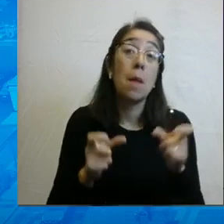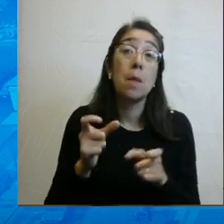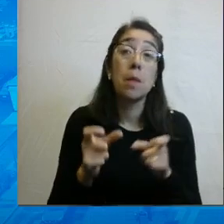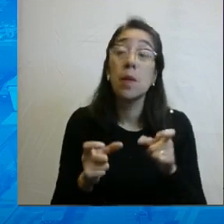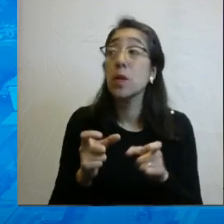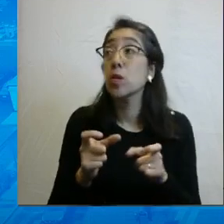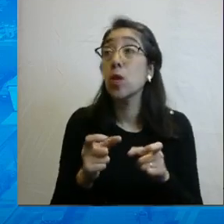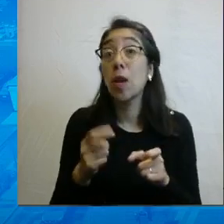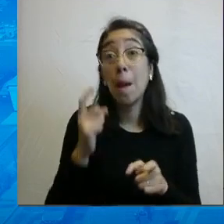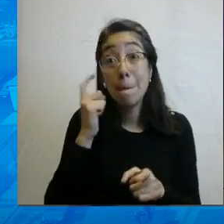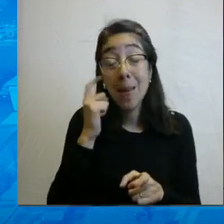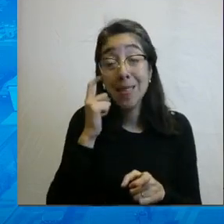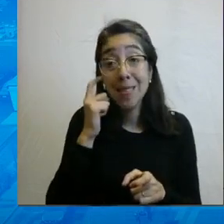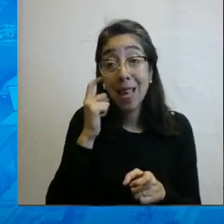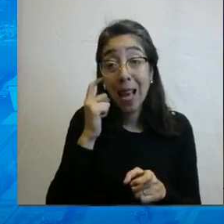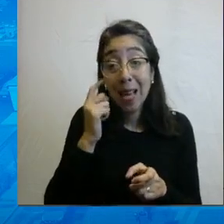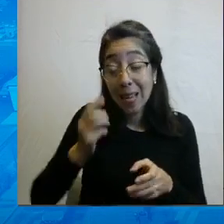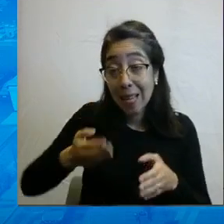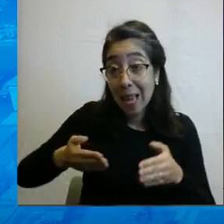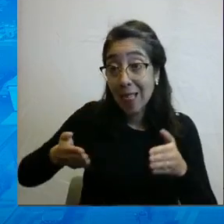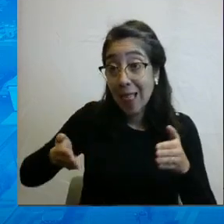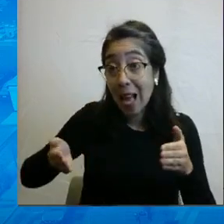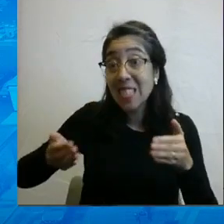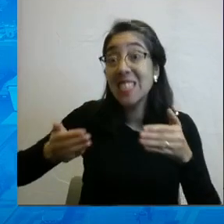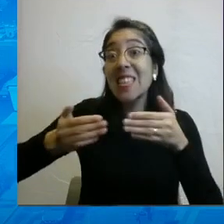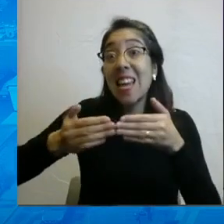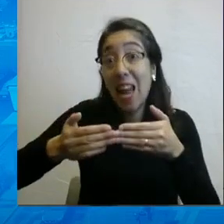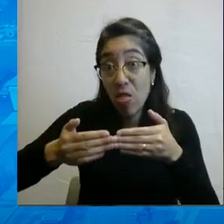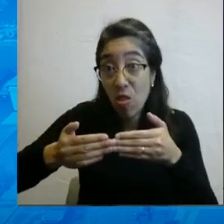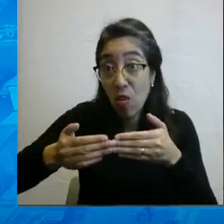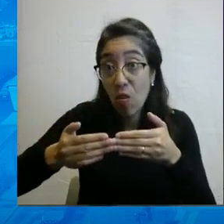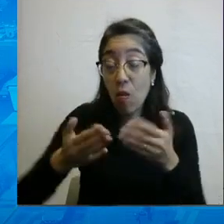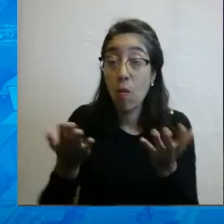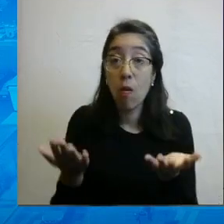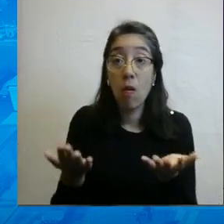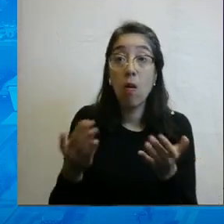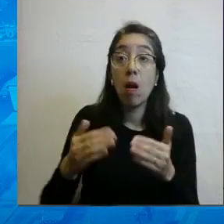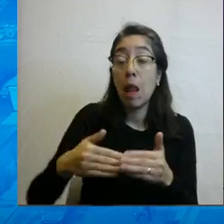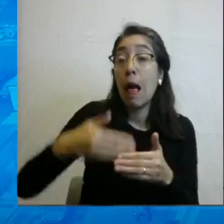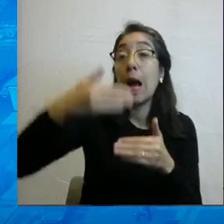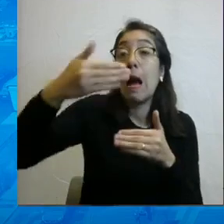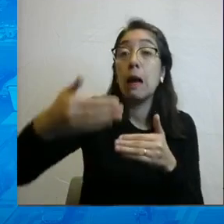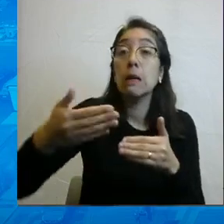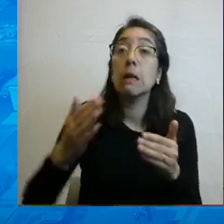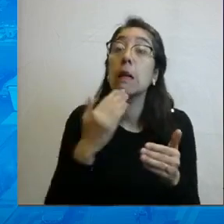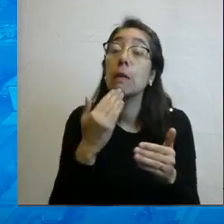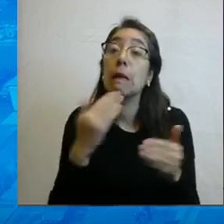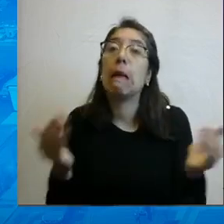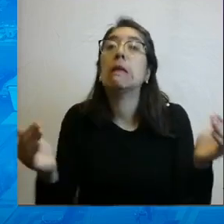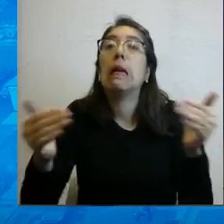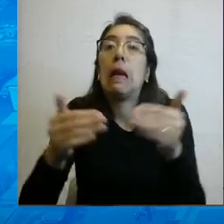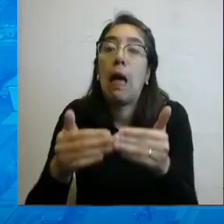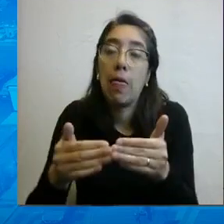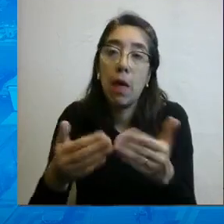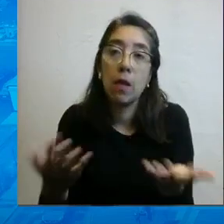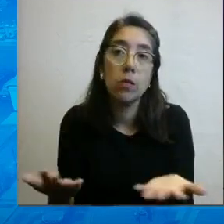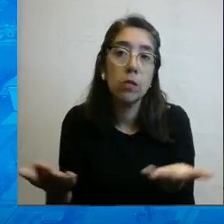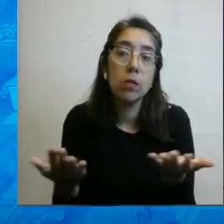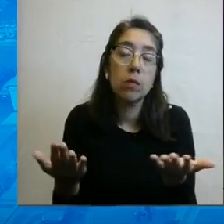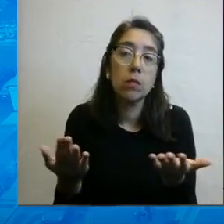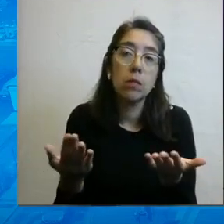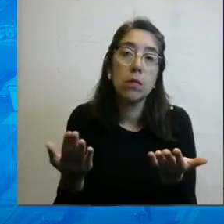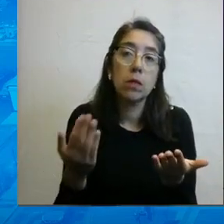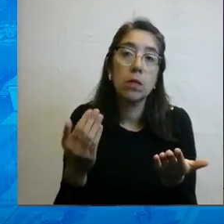que está cerrado todo, porque la calle de la entrada está cerrada y la calle que sigue, subsiguiente, también está cerrada. Entonces, queremos